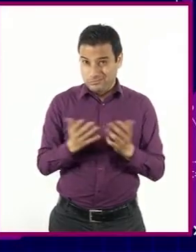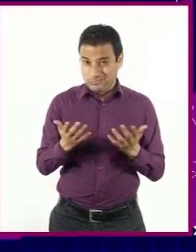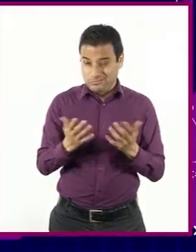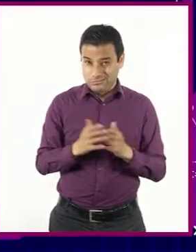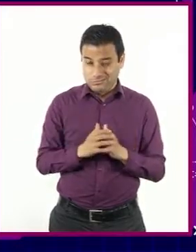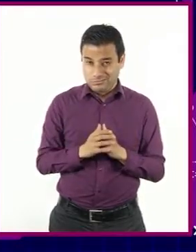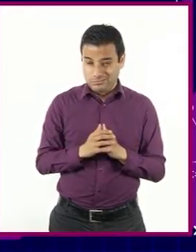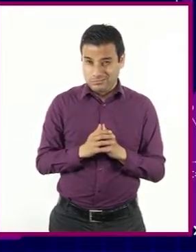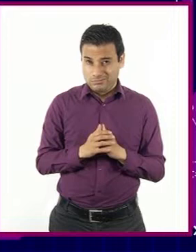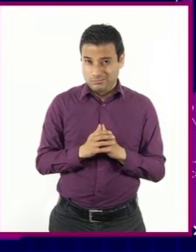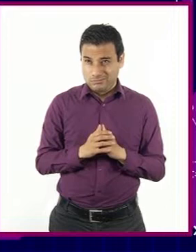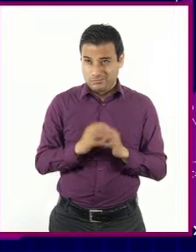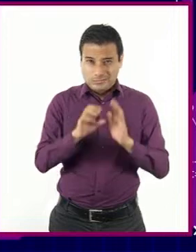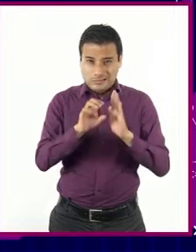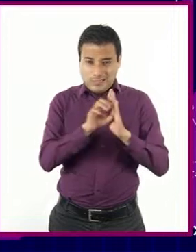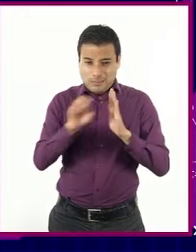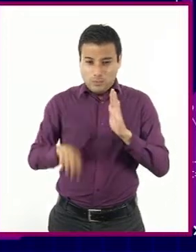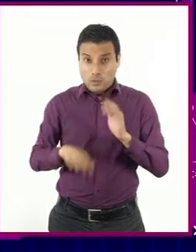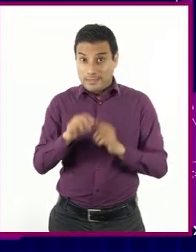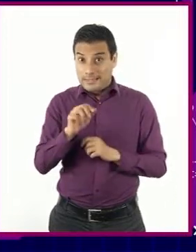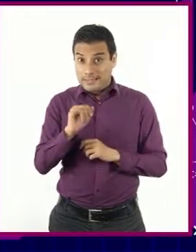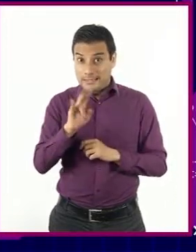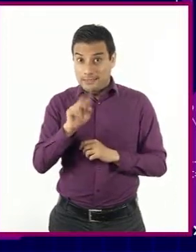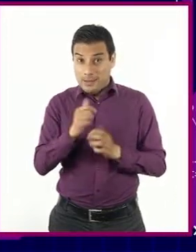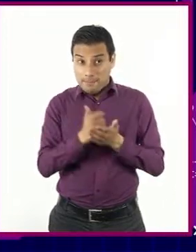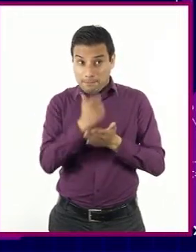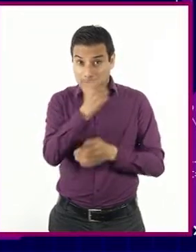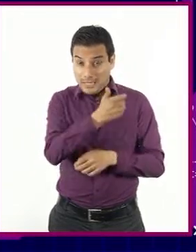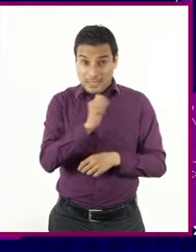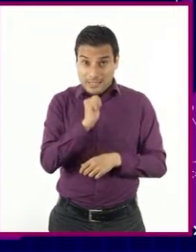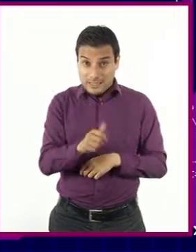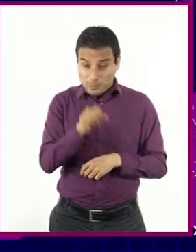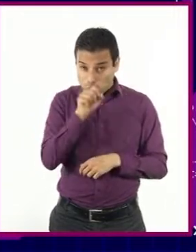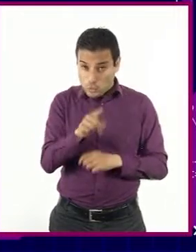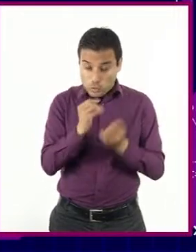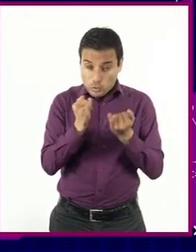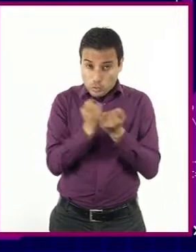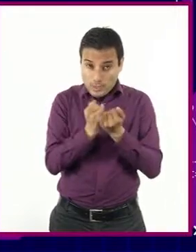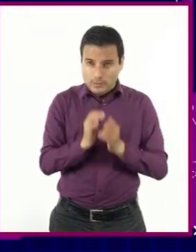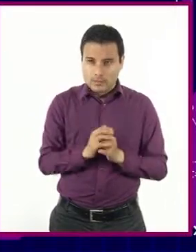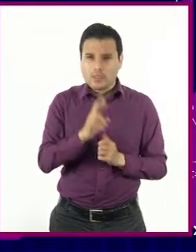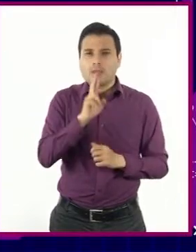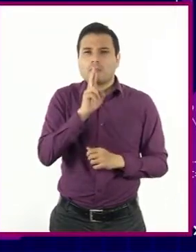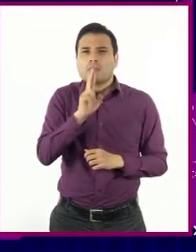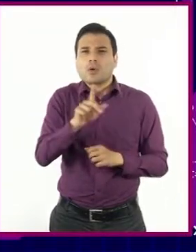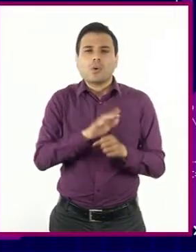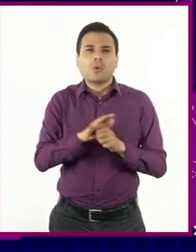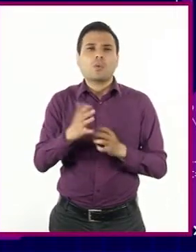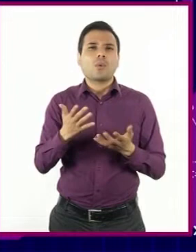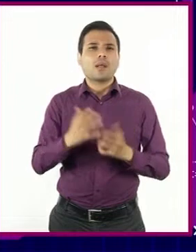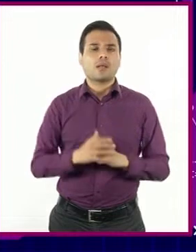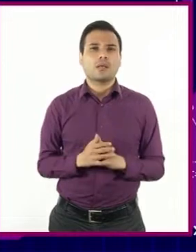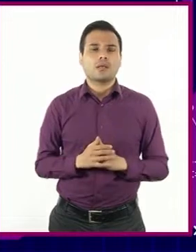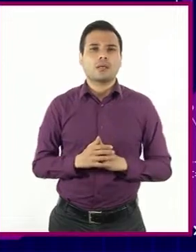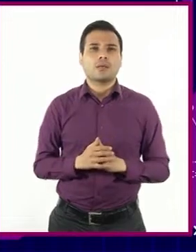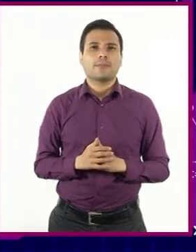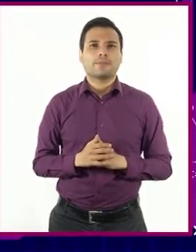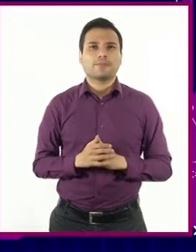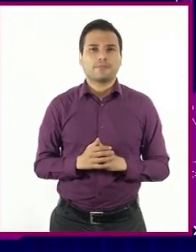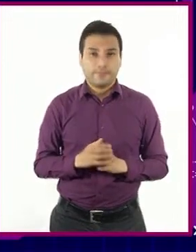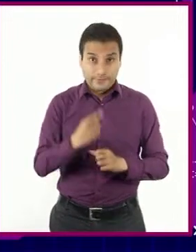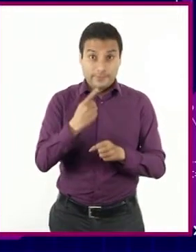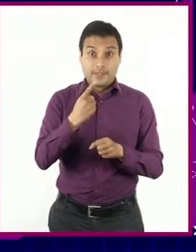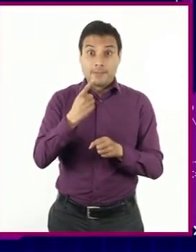mismo precio que si no pagara el IVA? En caso contrario, ¿qué conviene más? ¿Que primero le carguen el IVA